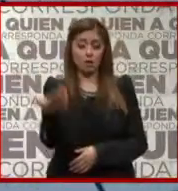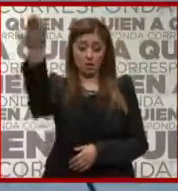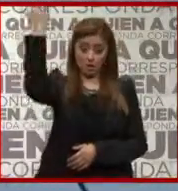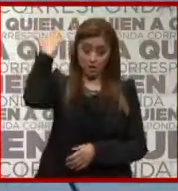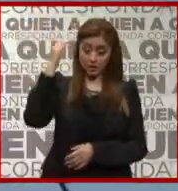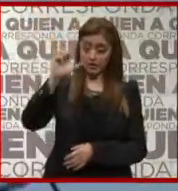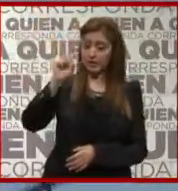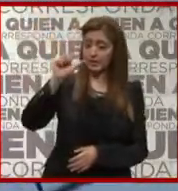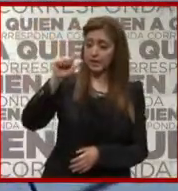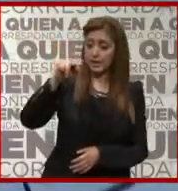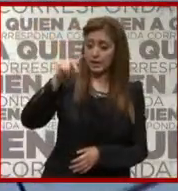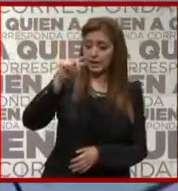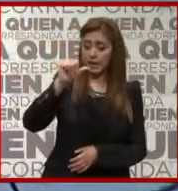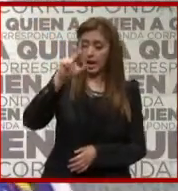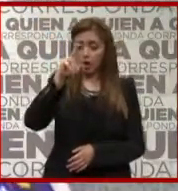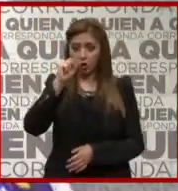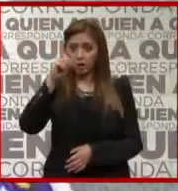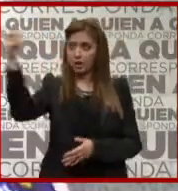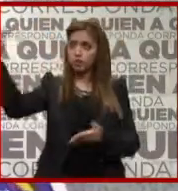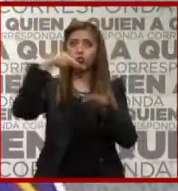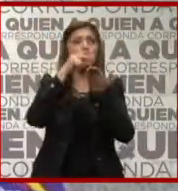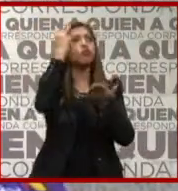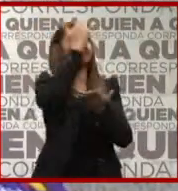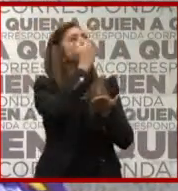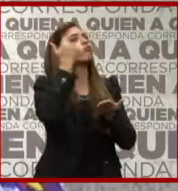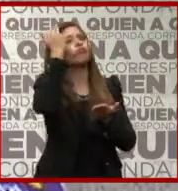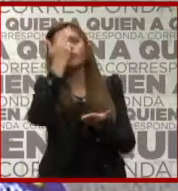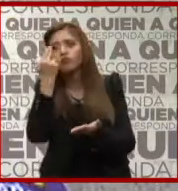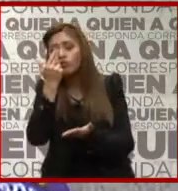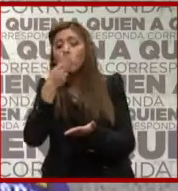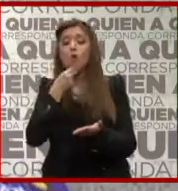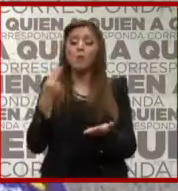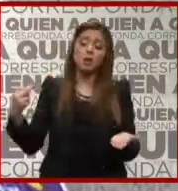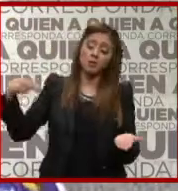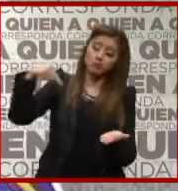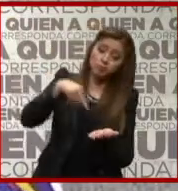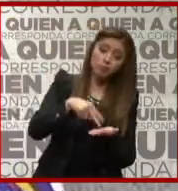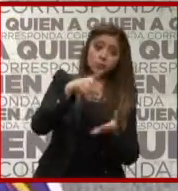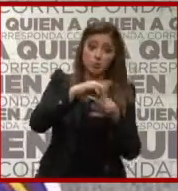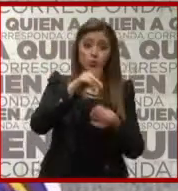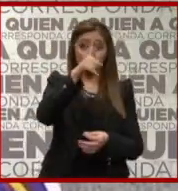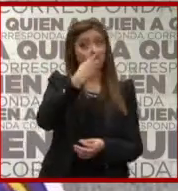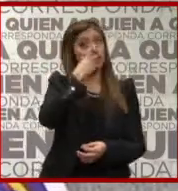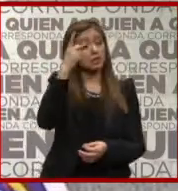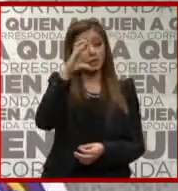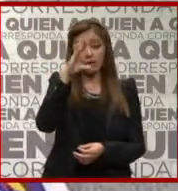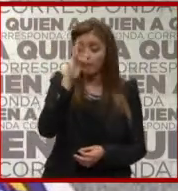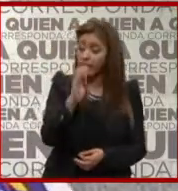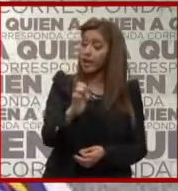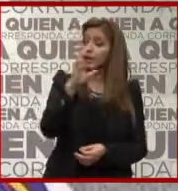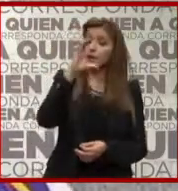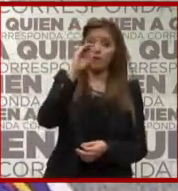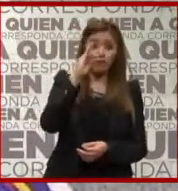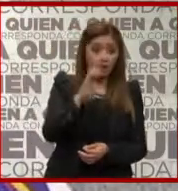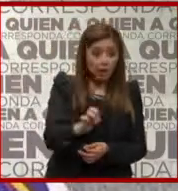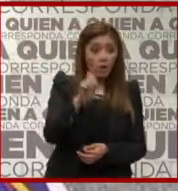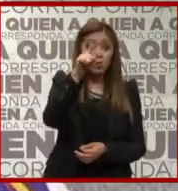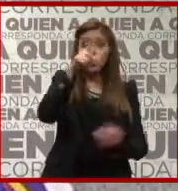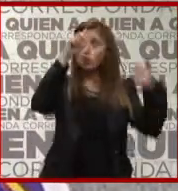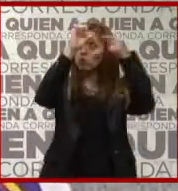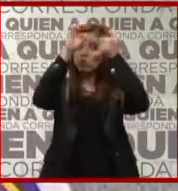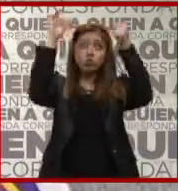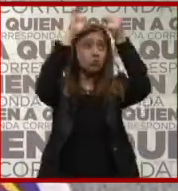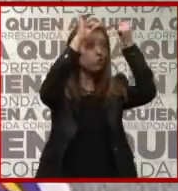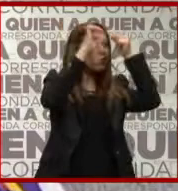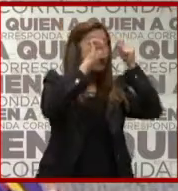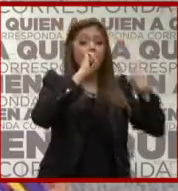Jáuregui a unos señores a que checaran y los señores me dijeron, ¿sabe qué, señora? Presione a los de la comisión porque ustedes no están conectados